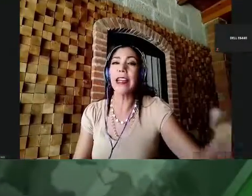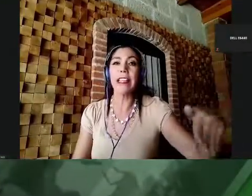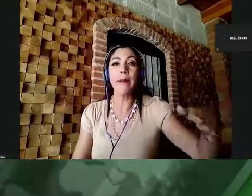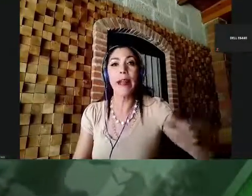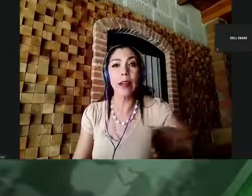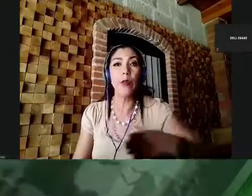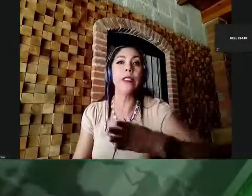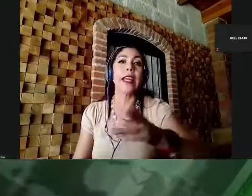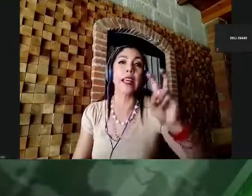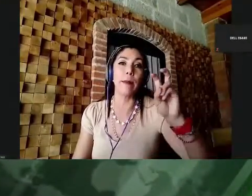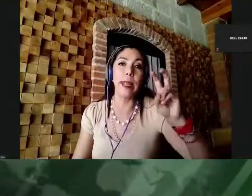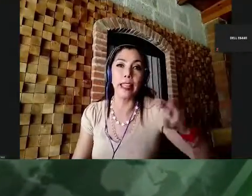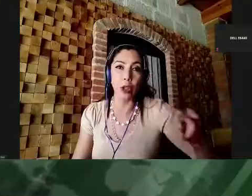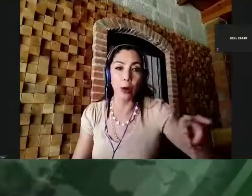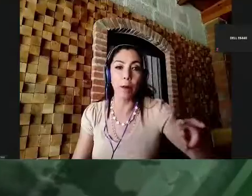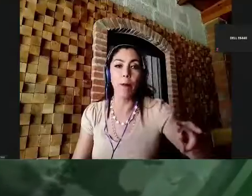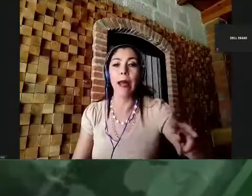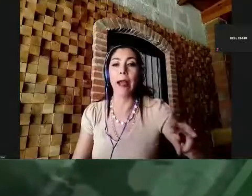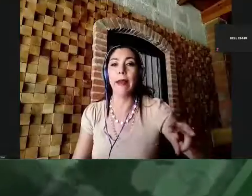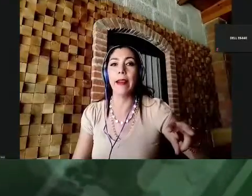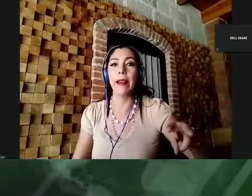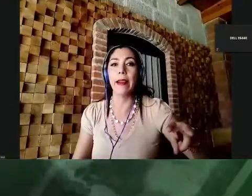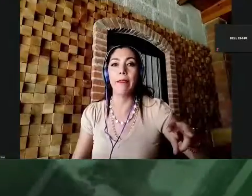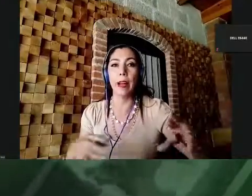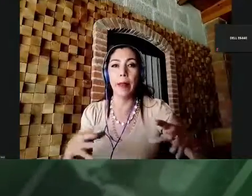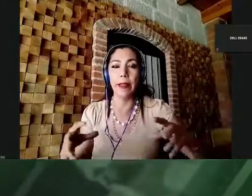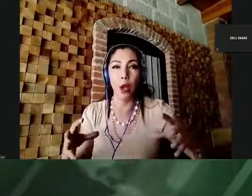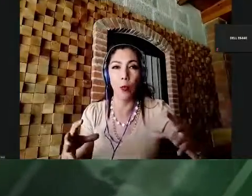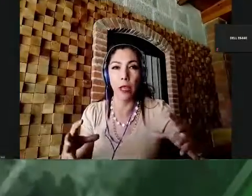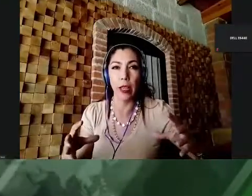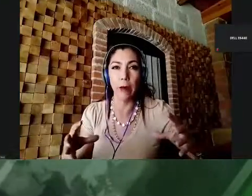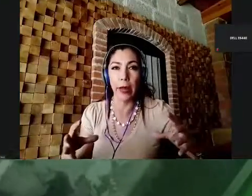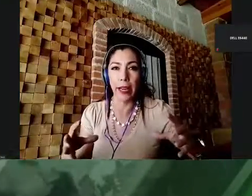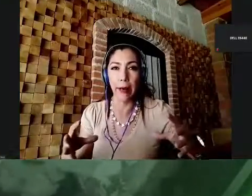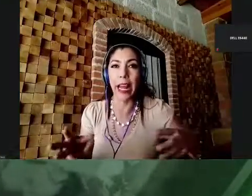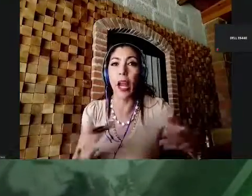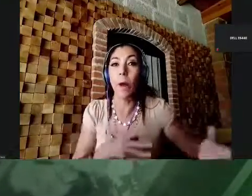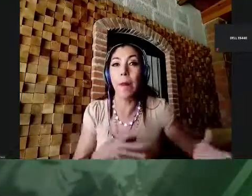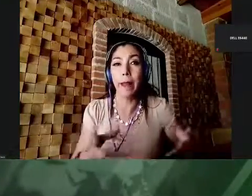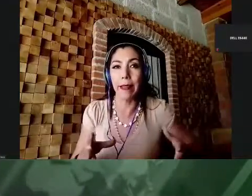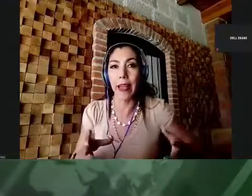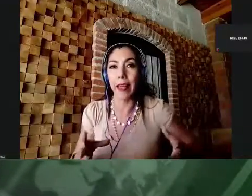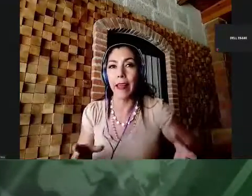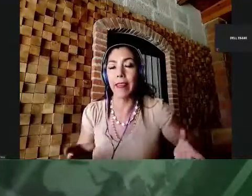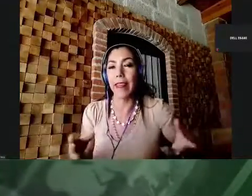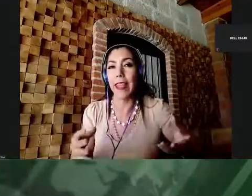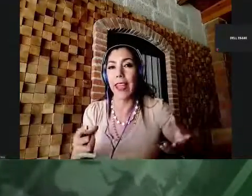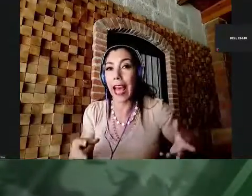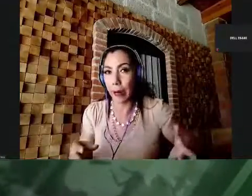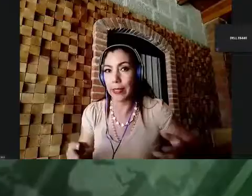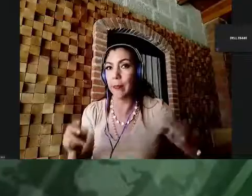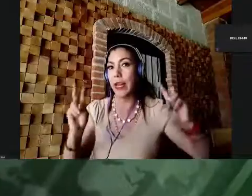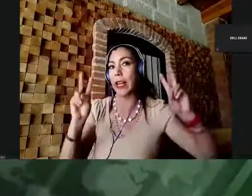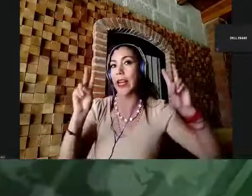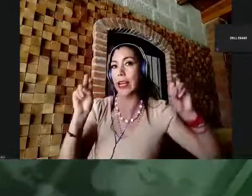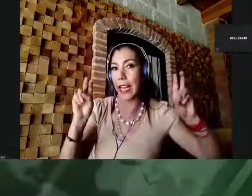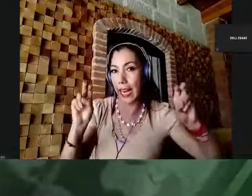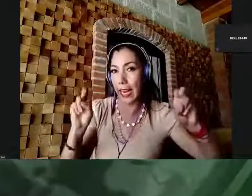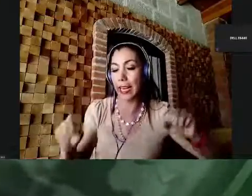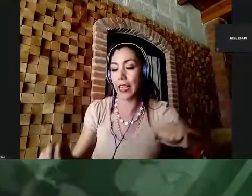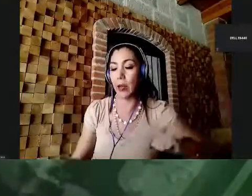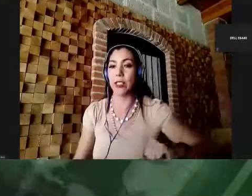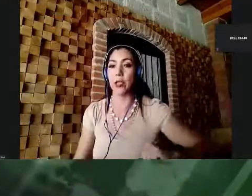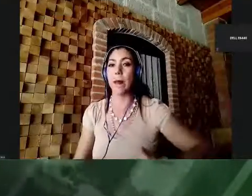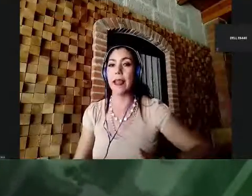y les iban a dar un seguimiento para ver finalmente cómo se manejaba la compraventa de armas de manera